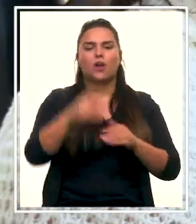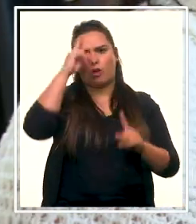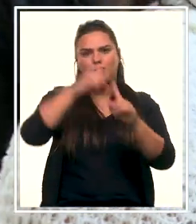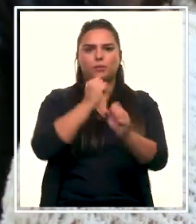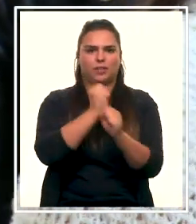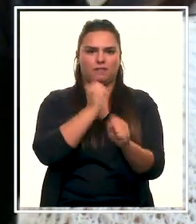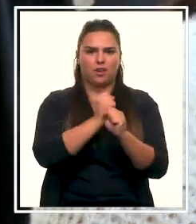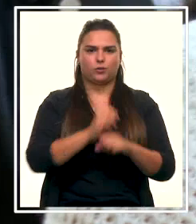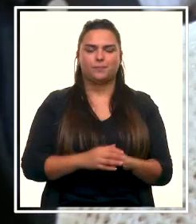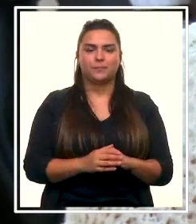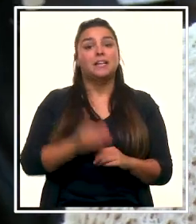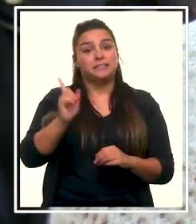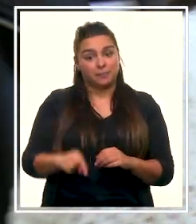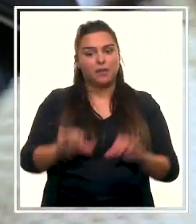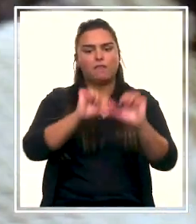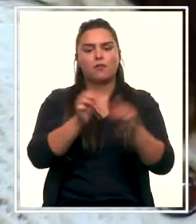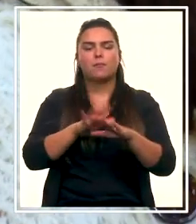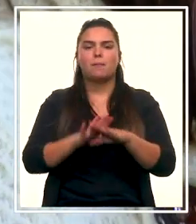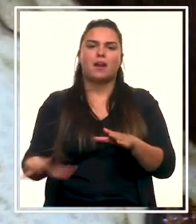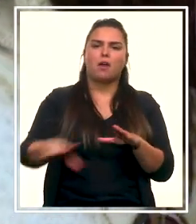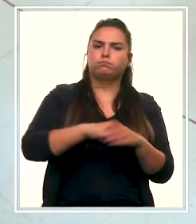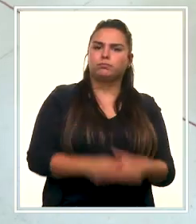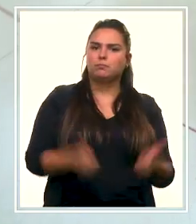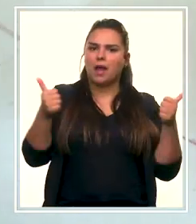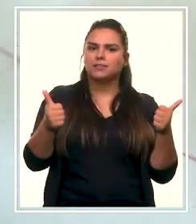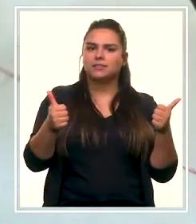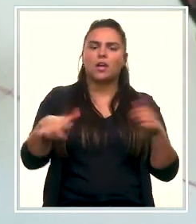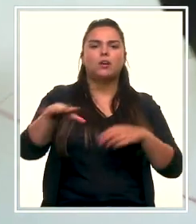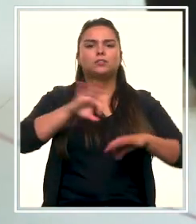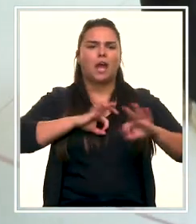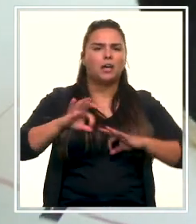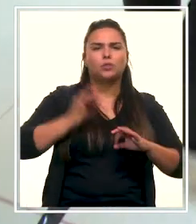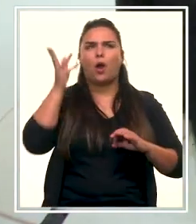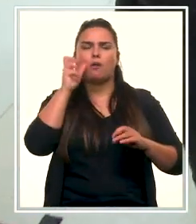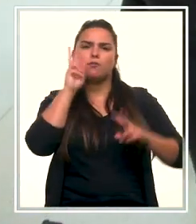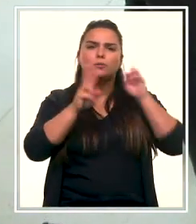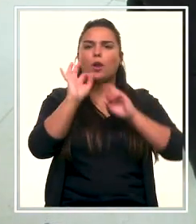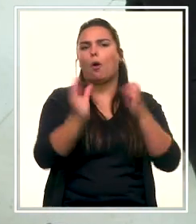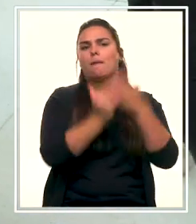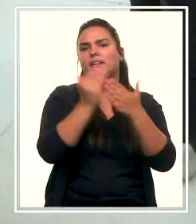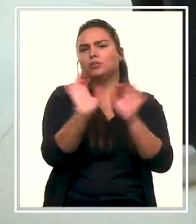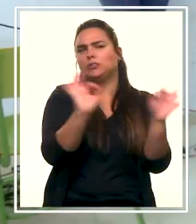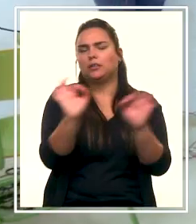pero también como una manera de hacer más inclusivas las obras audiovisuales y cualquier tipo de evento o espectáculo.